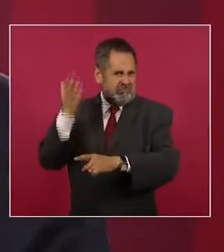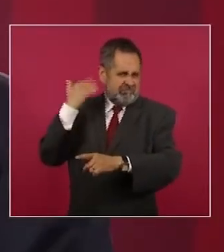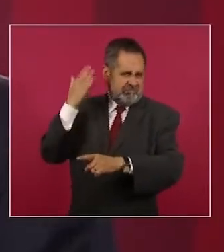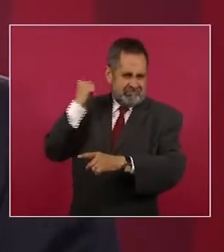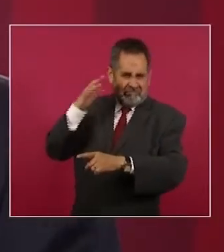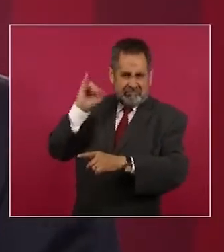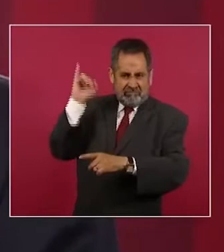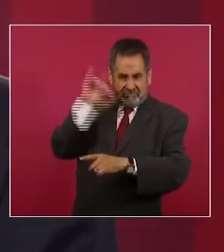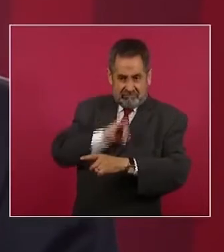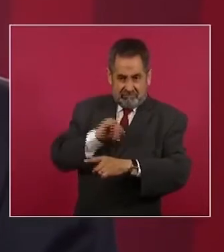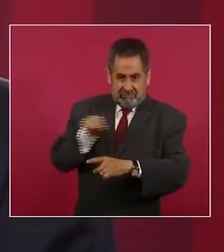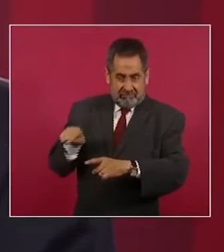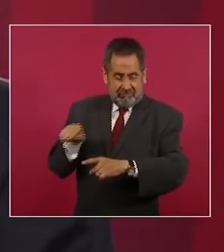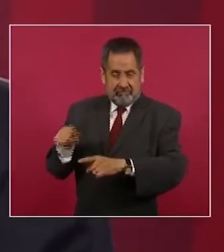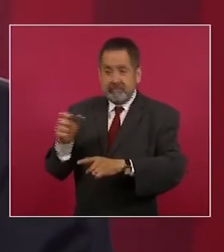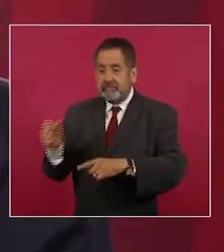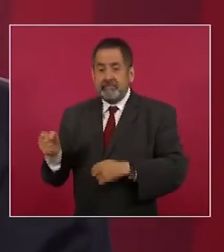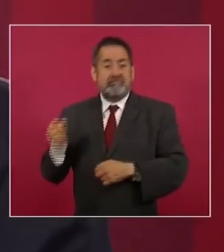en Estados Unidos.